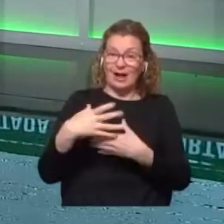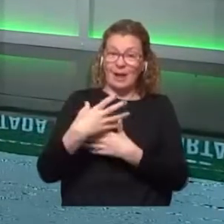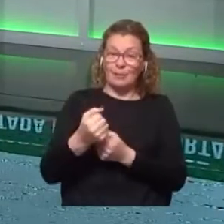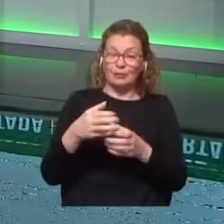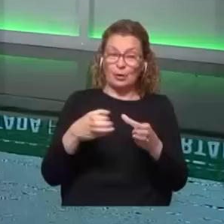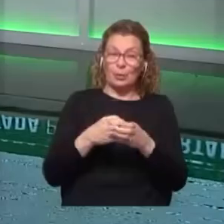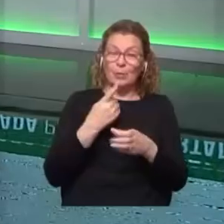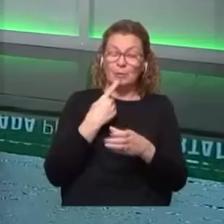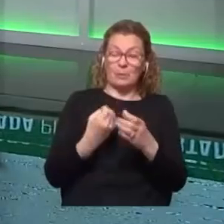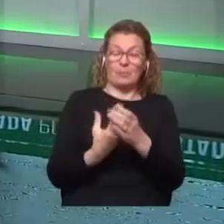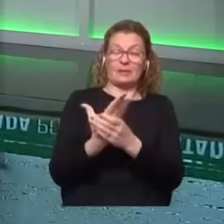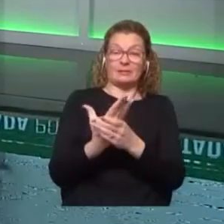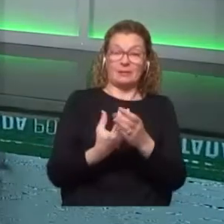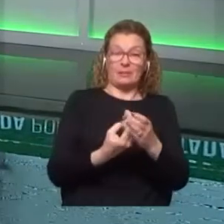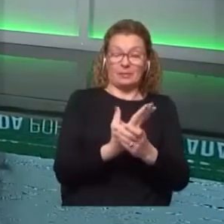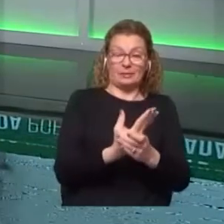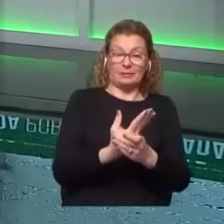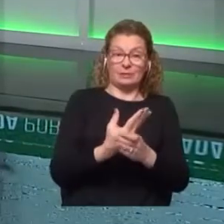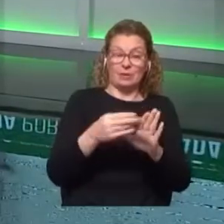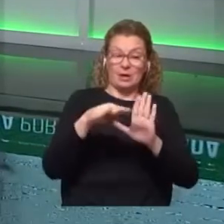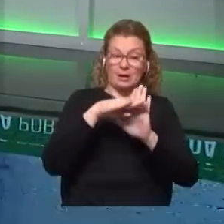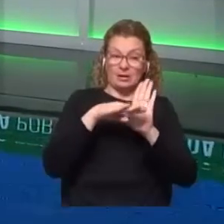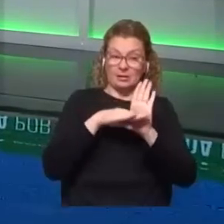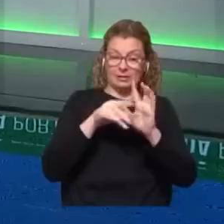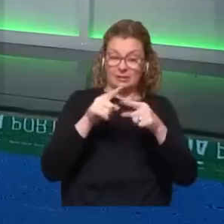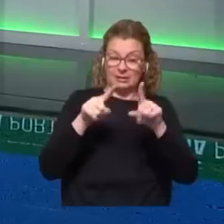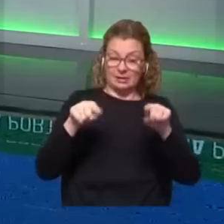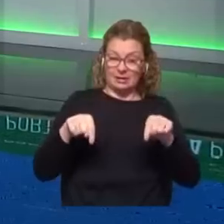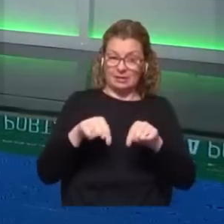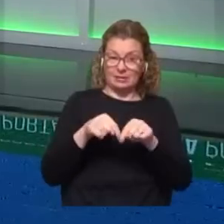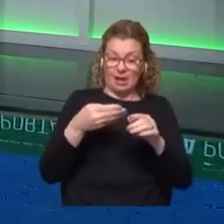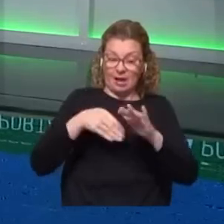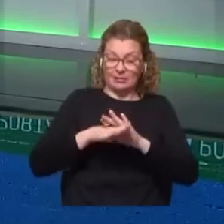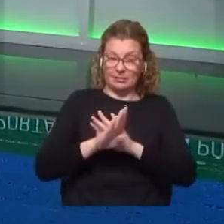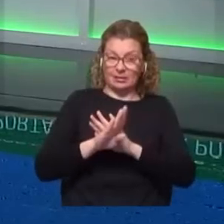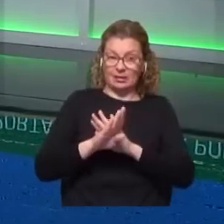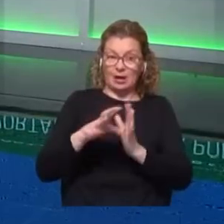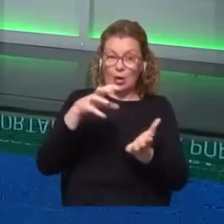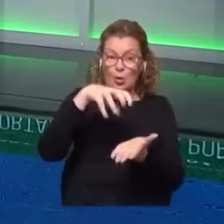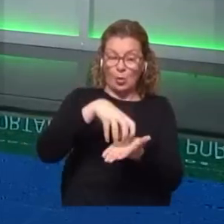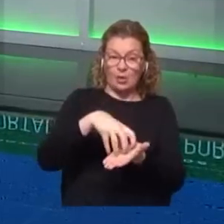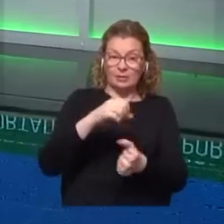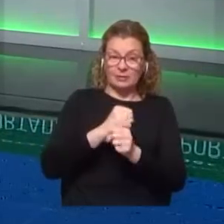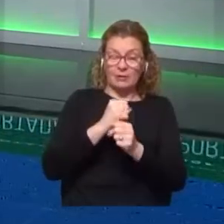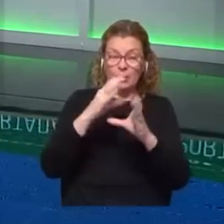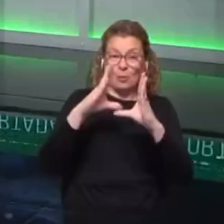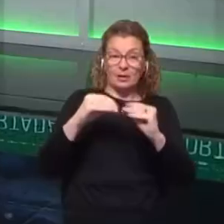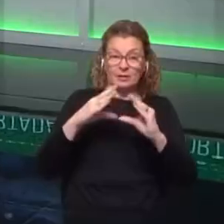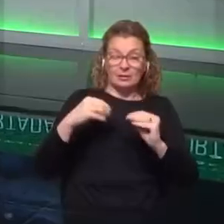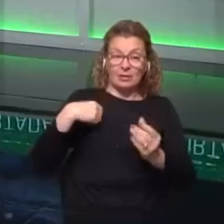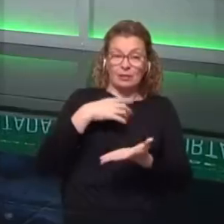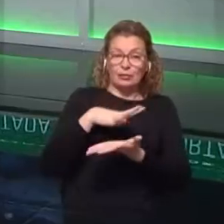aparecieron que figuran en todo caso en listas partidarias y que acceden a lugares de trabajo en cooperativas sociales